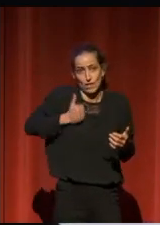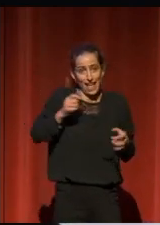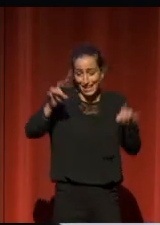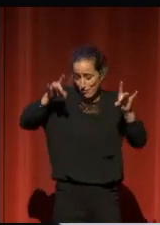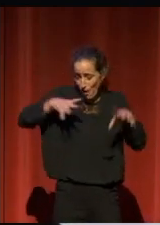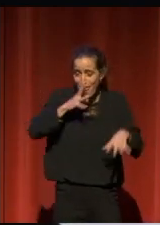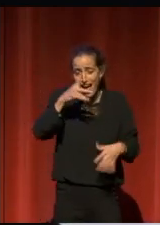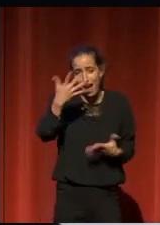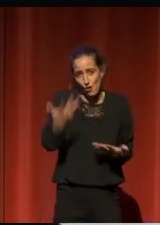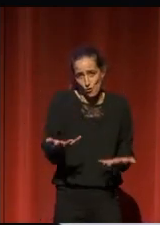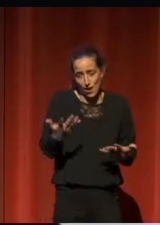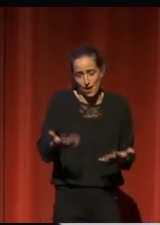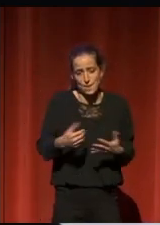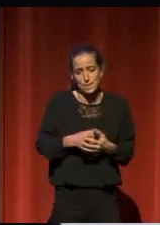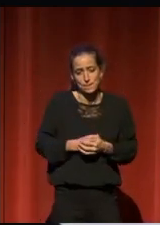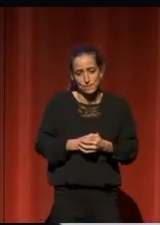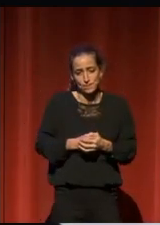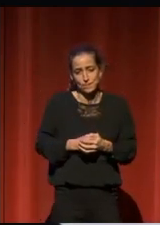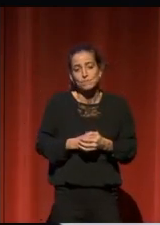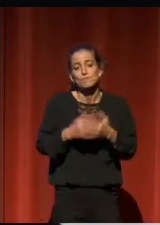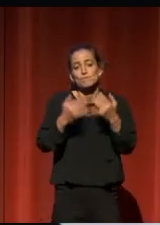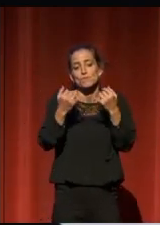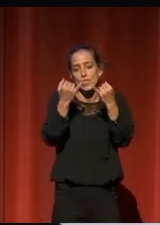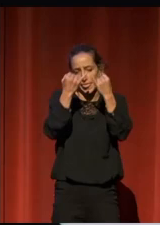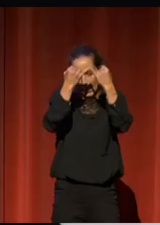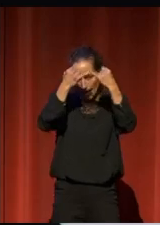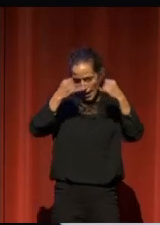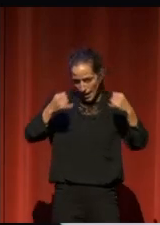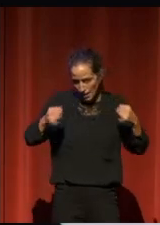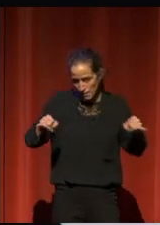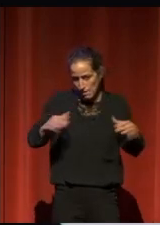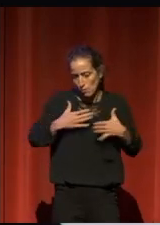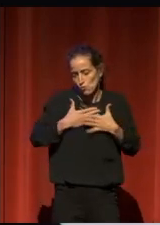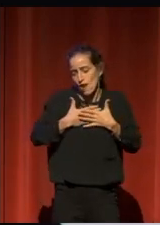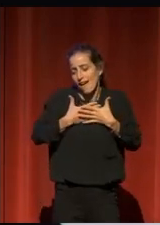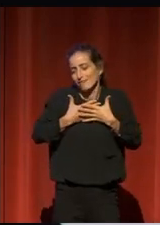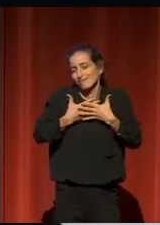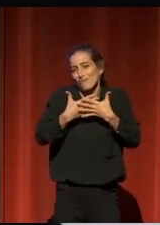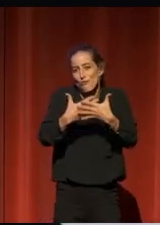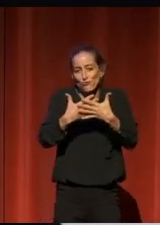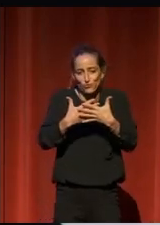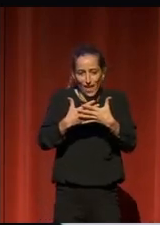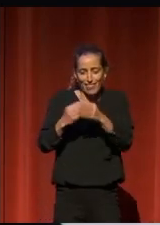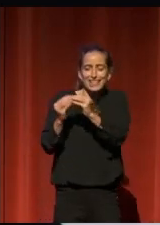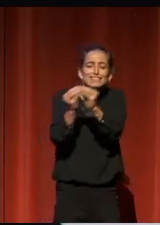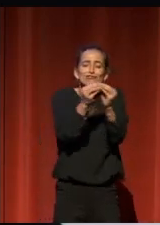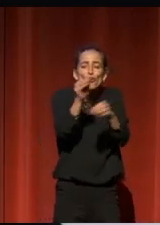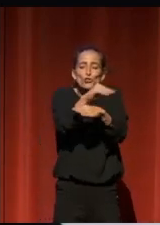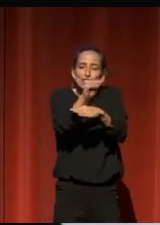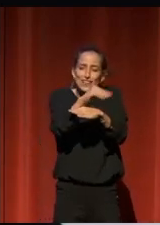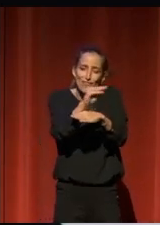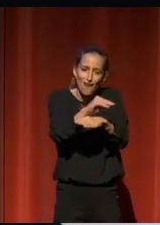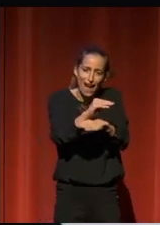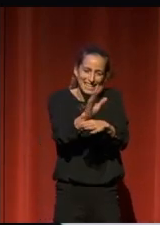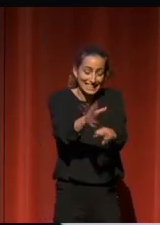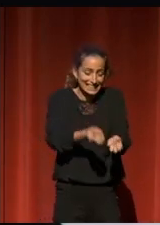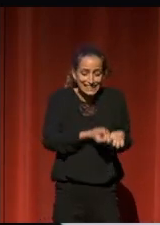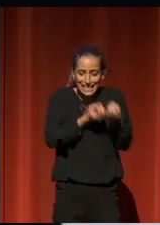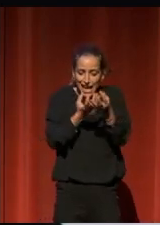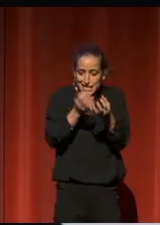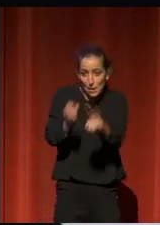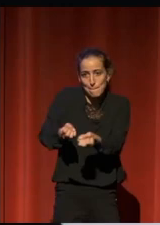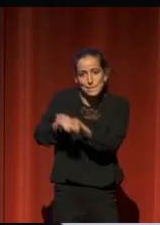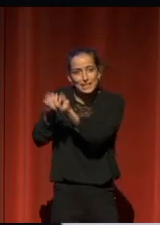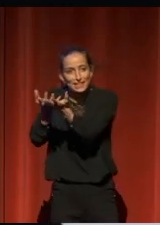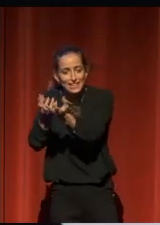se encierra una misma voluntad de conservación y de transmisión de los saberes.